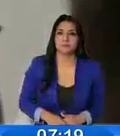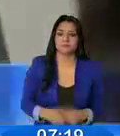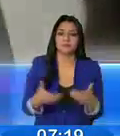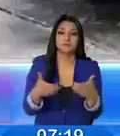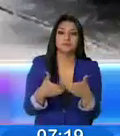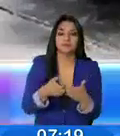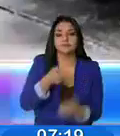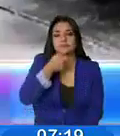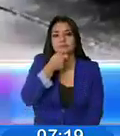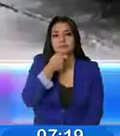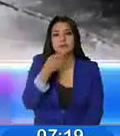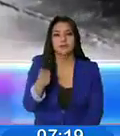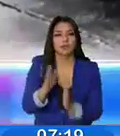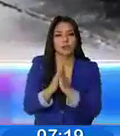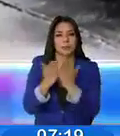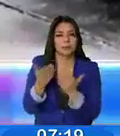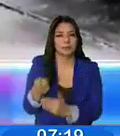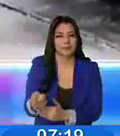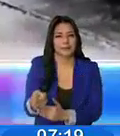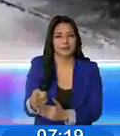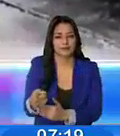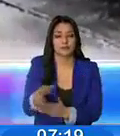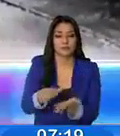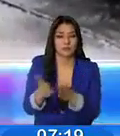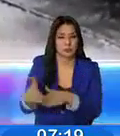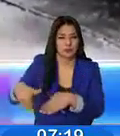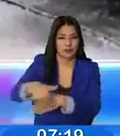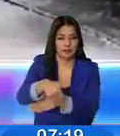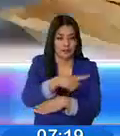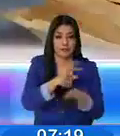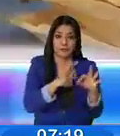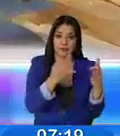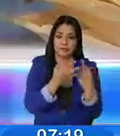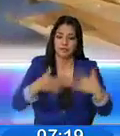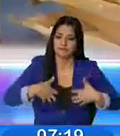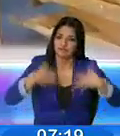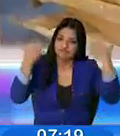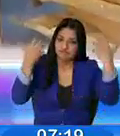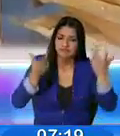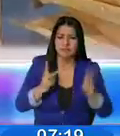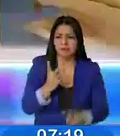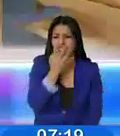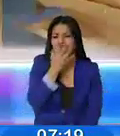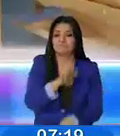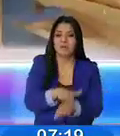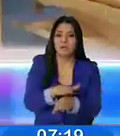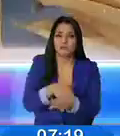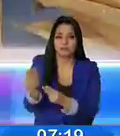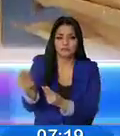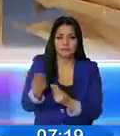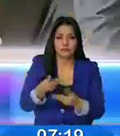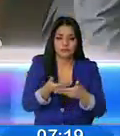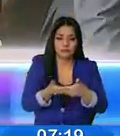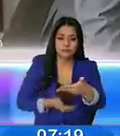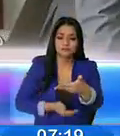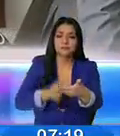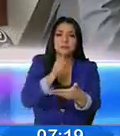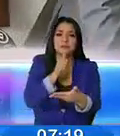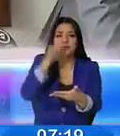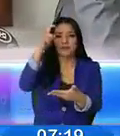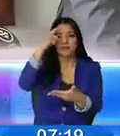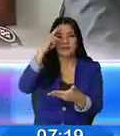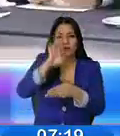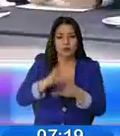equipo periodístico de Diario El Comercio asesinado en frontera expresaran su malestar e inconformidad frente a la información entregada por el